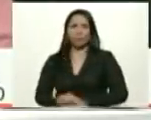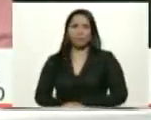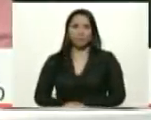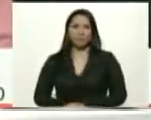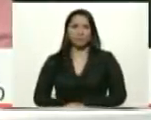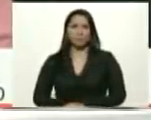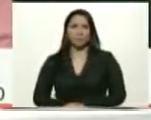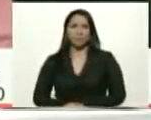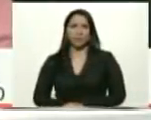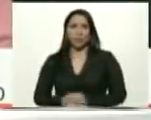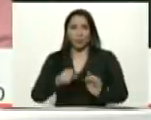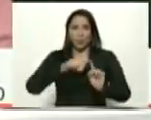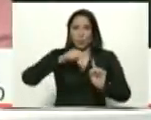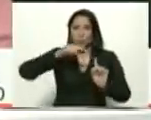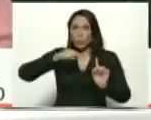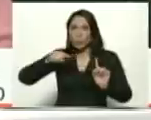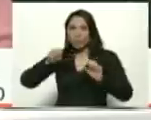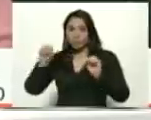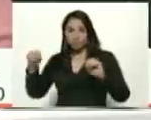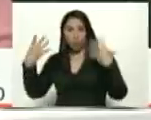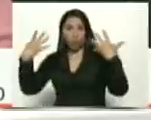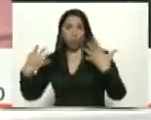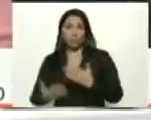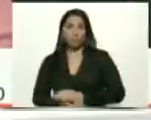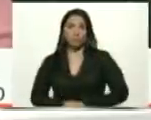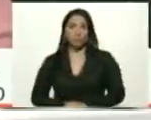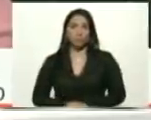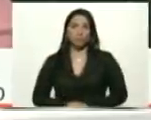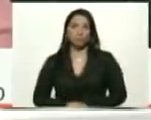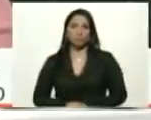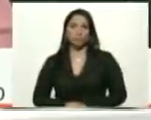La curva de contagios